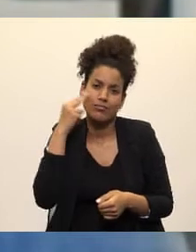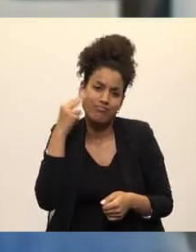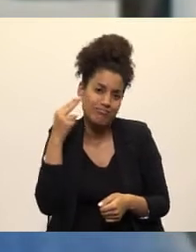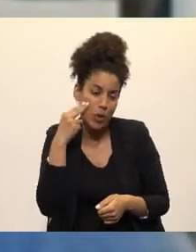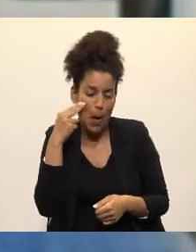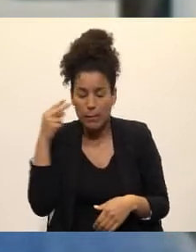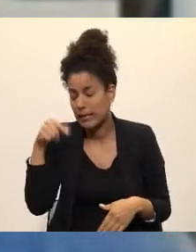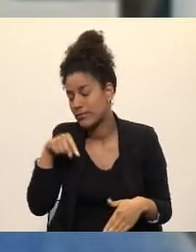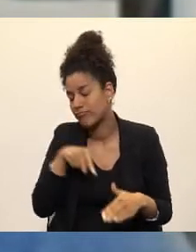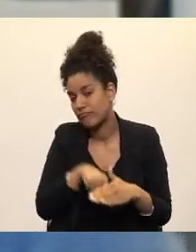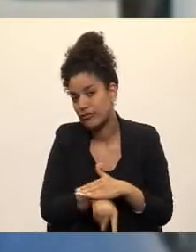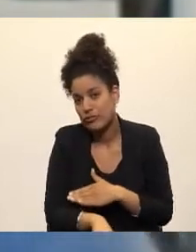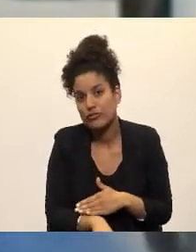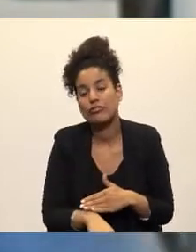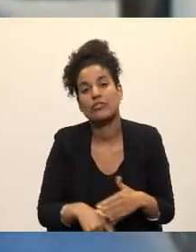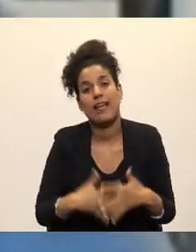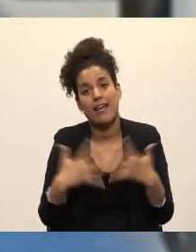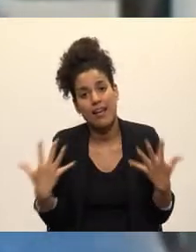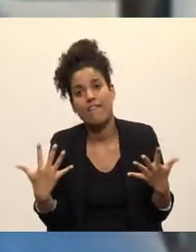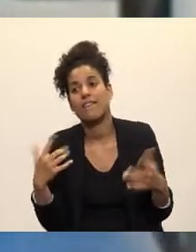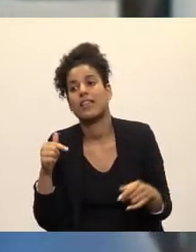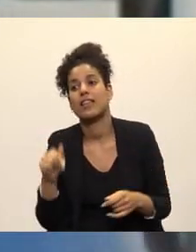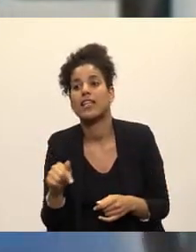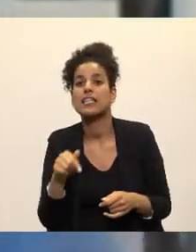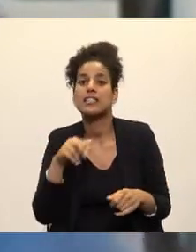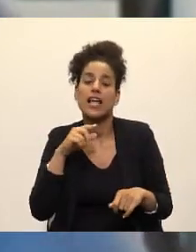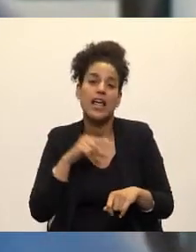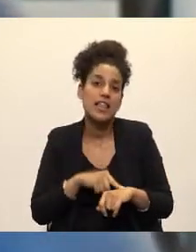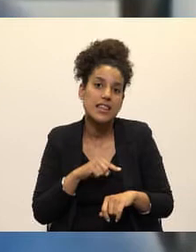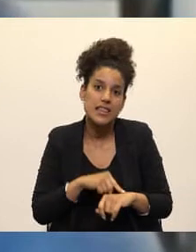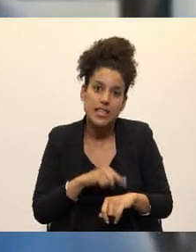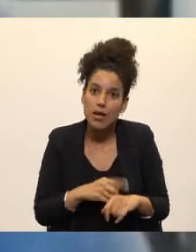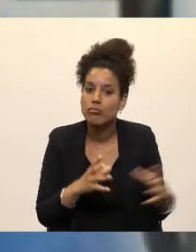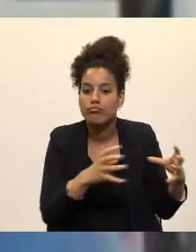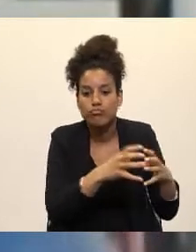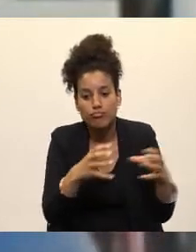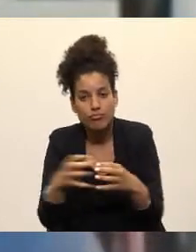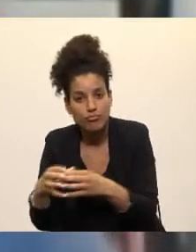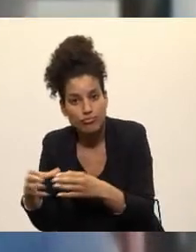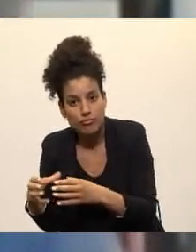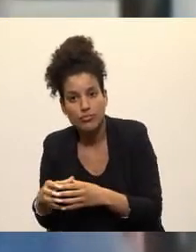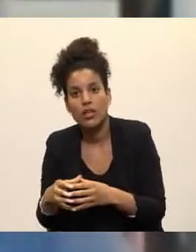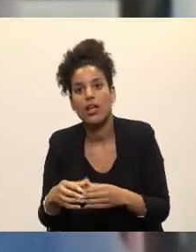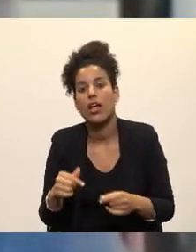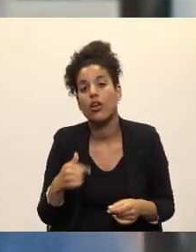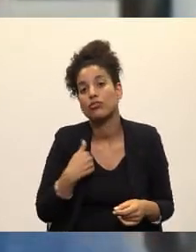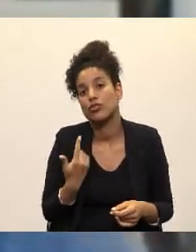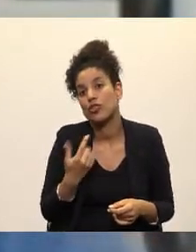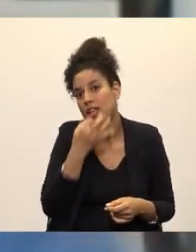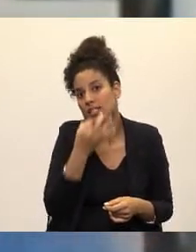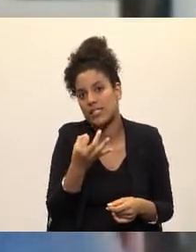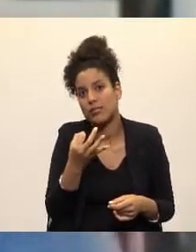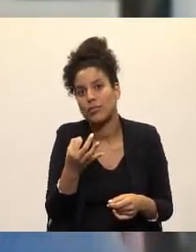quiebre de dimensiones, de espacios, de tiempos, de agrupamientos, lo que llamamos los estructurantes de la